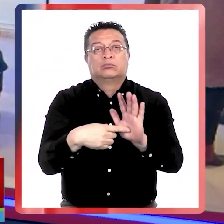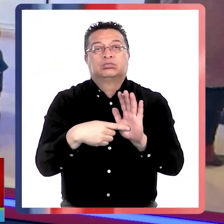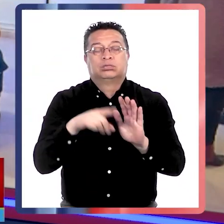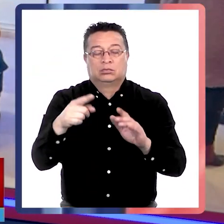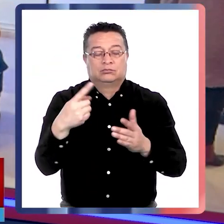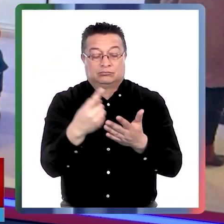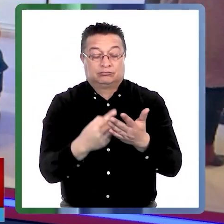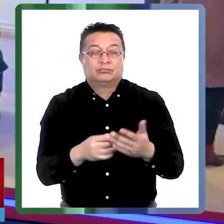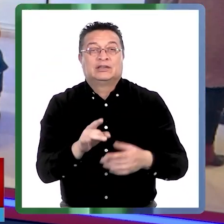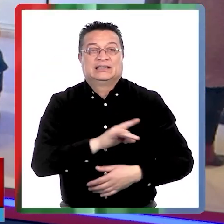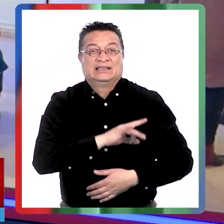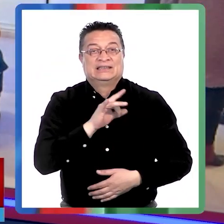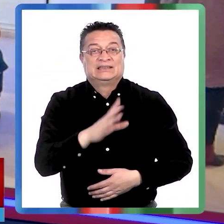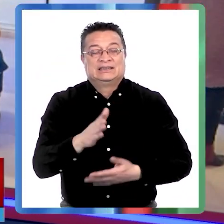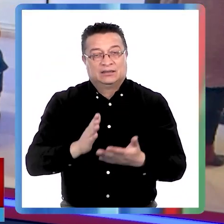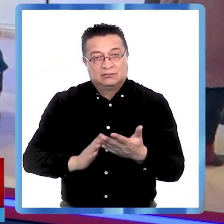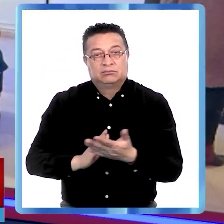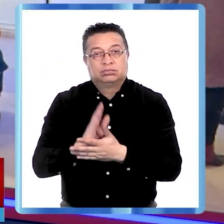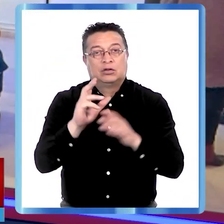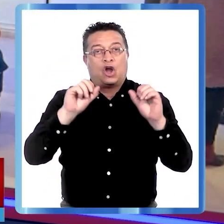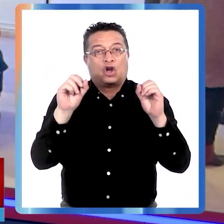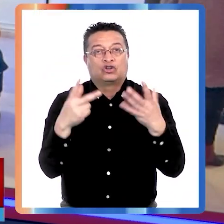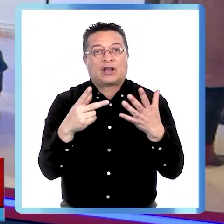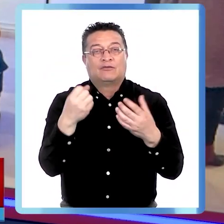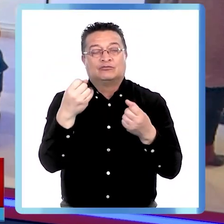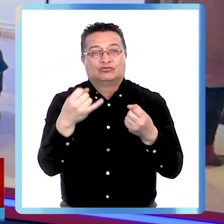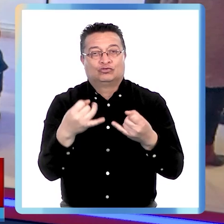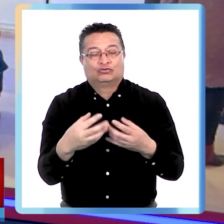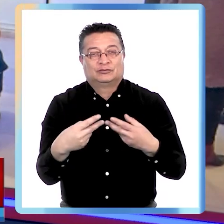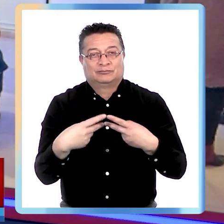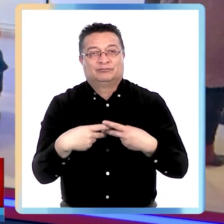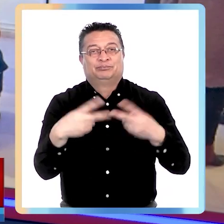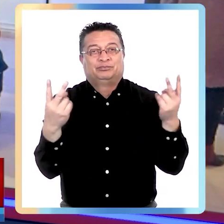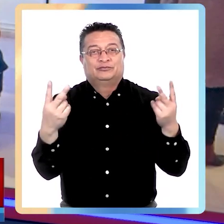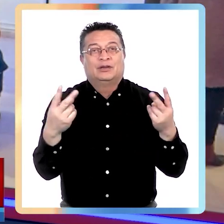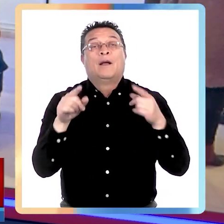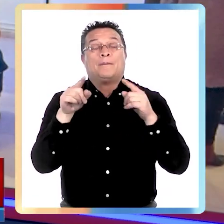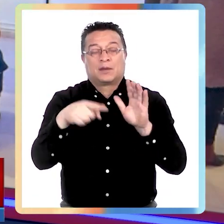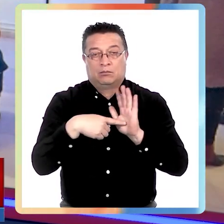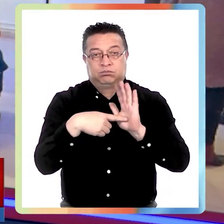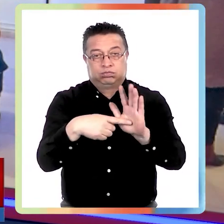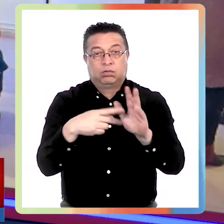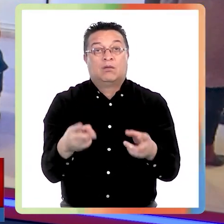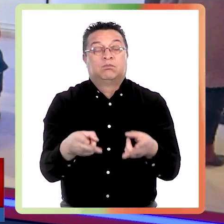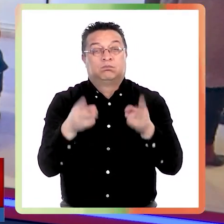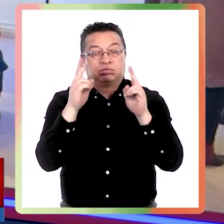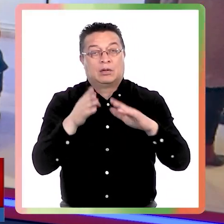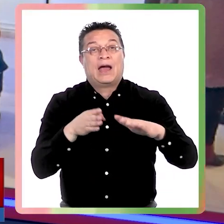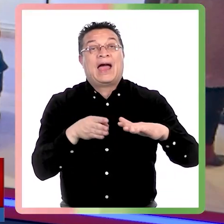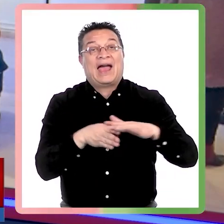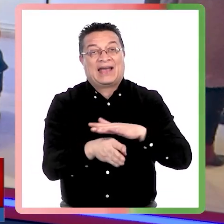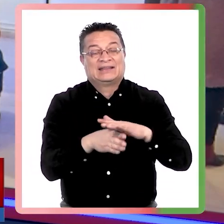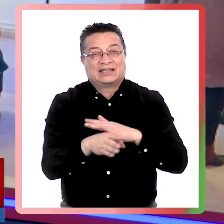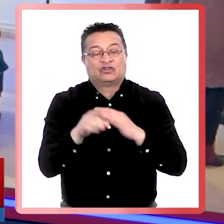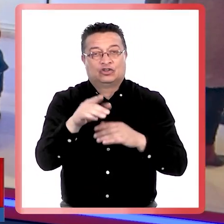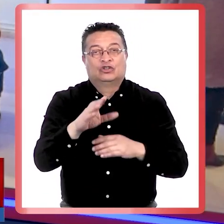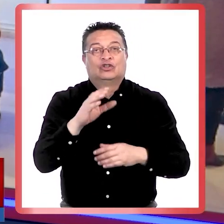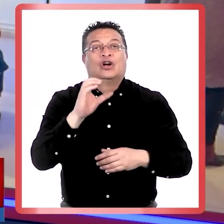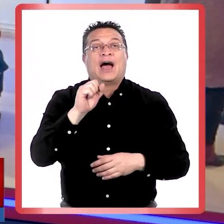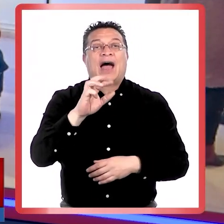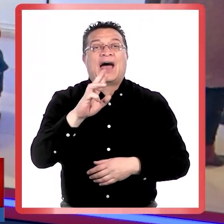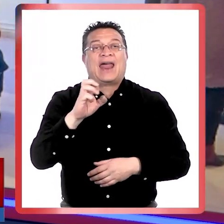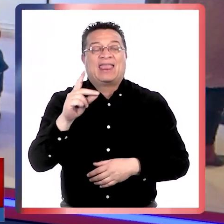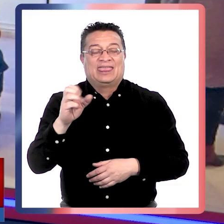exposición de ilustración chilena y el lanzamiento del octavo número de la publicación. La muestra está disponible en el acceso a la sala de